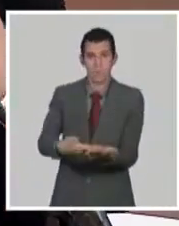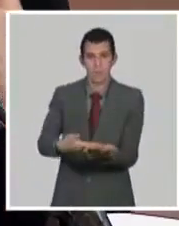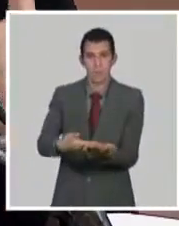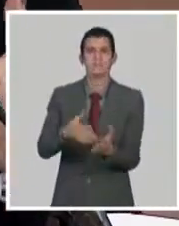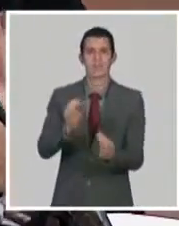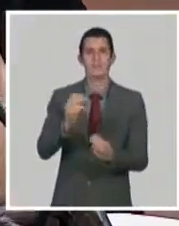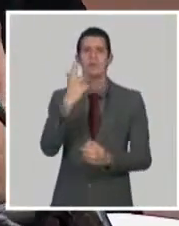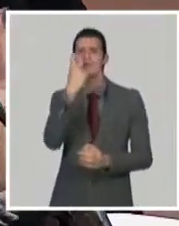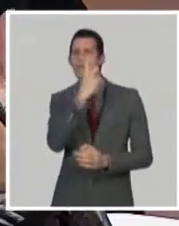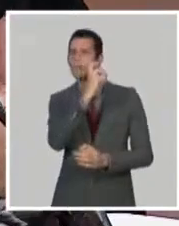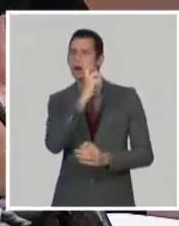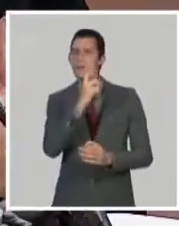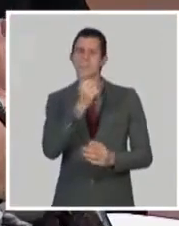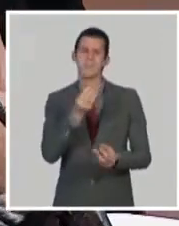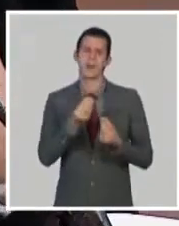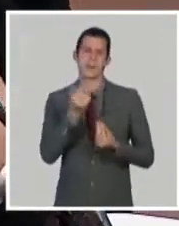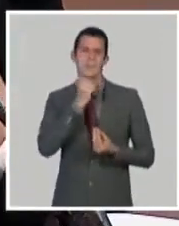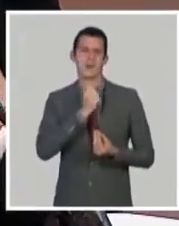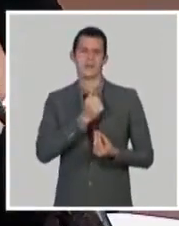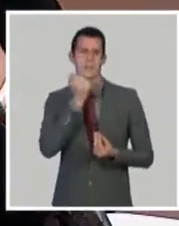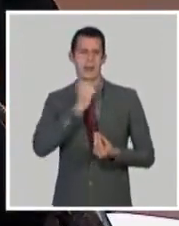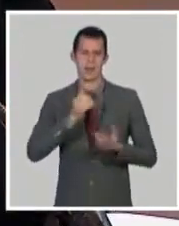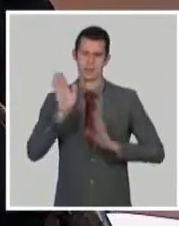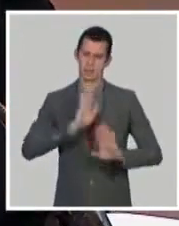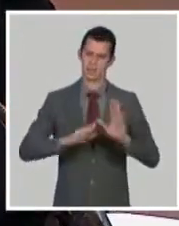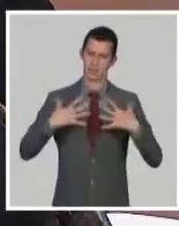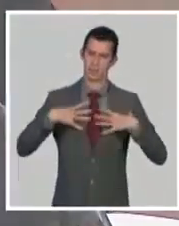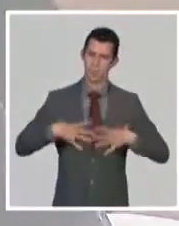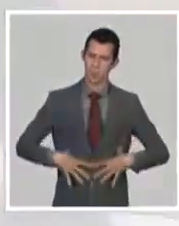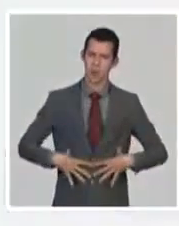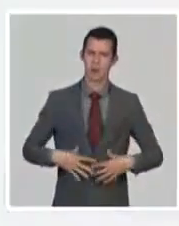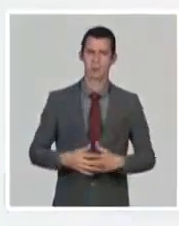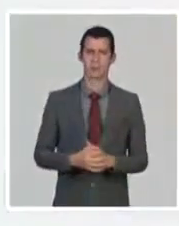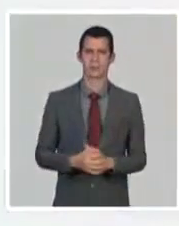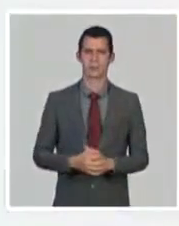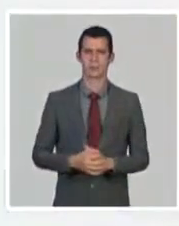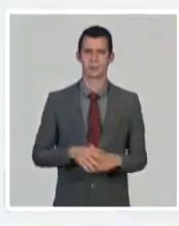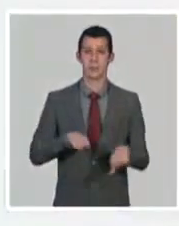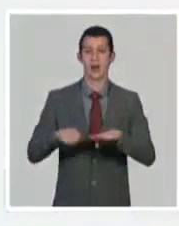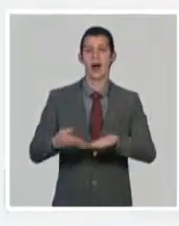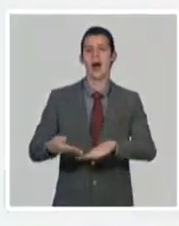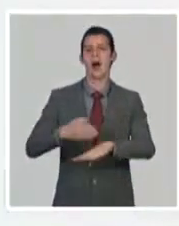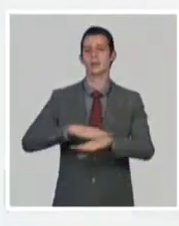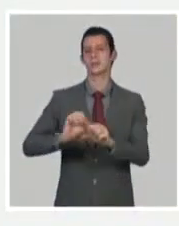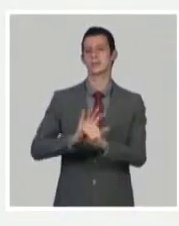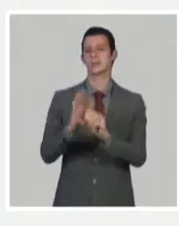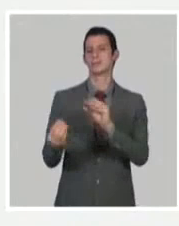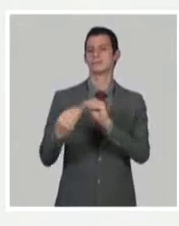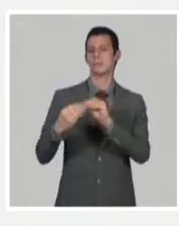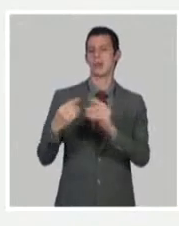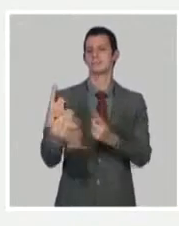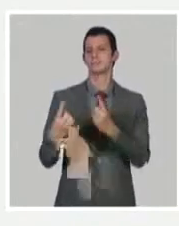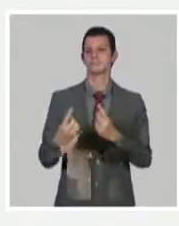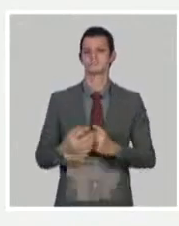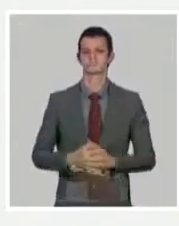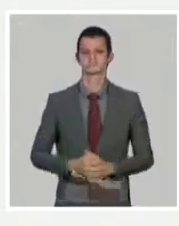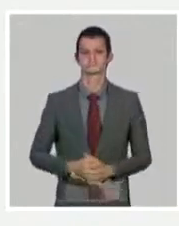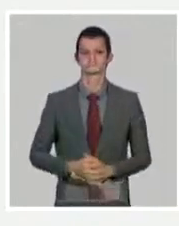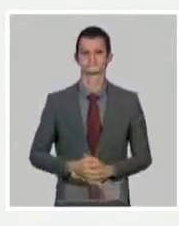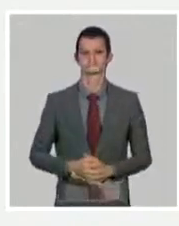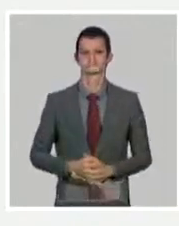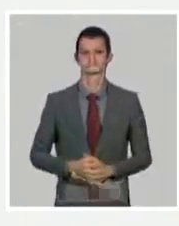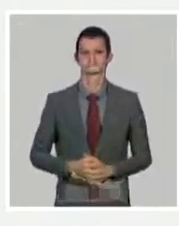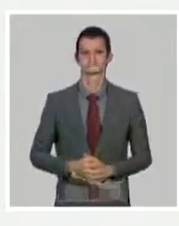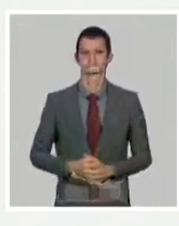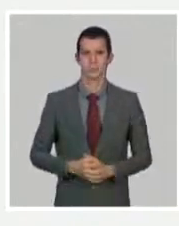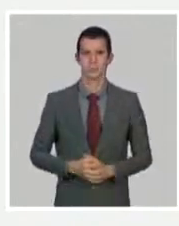que ha existido un poco en la próxima, de debate en el diseño de nuestros ensayos clínicos.